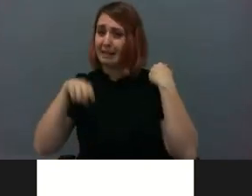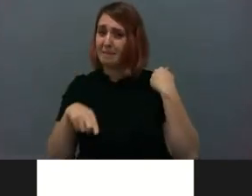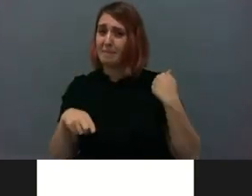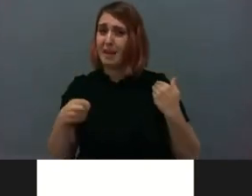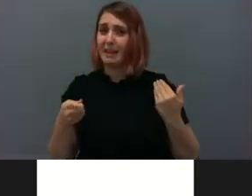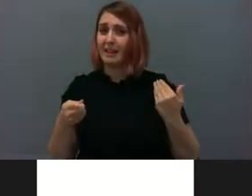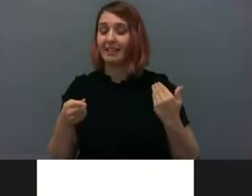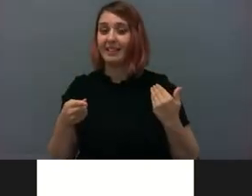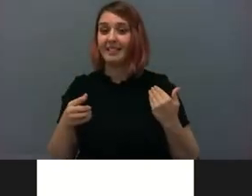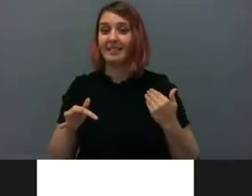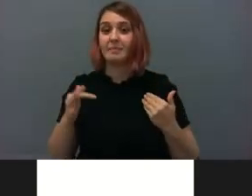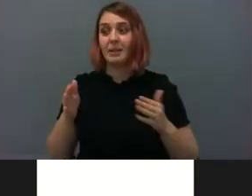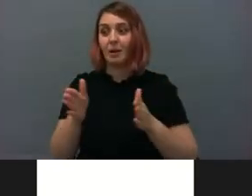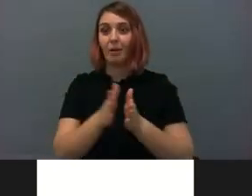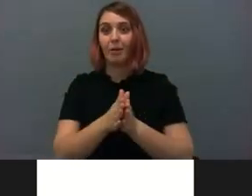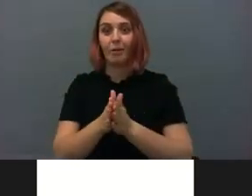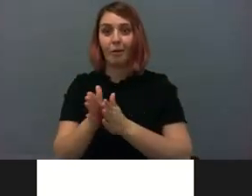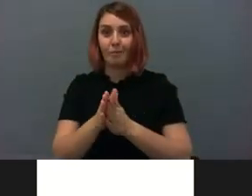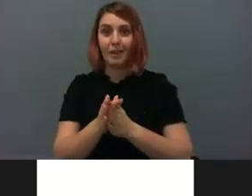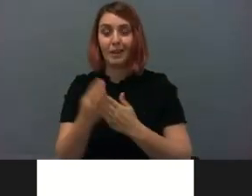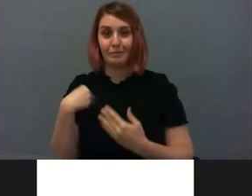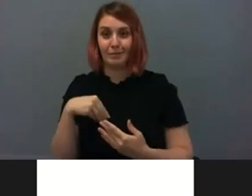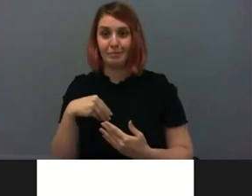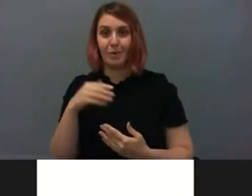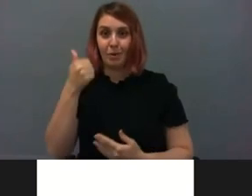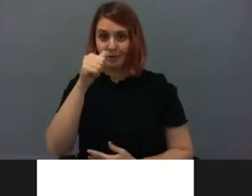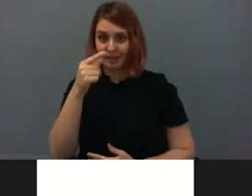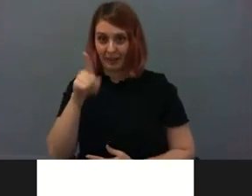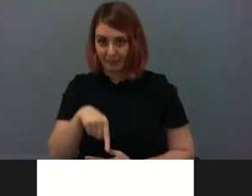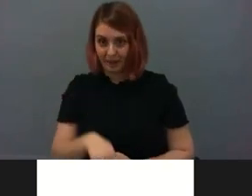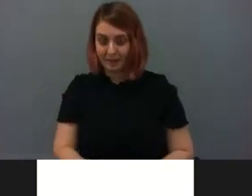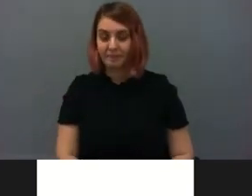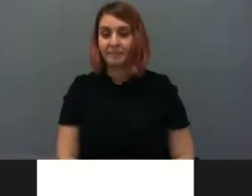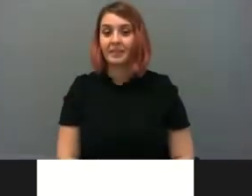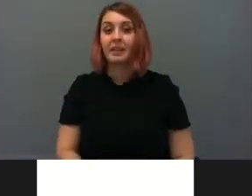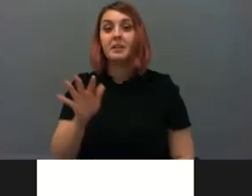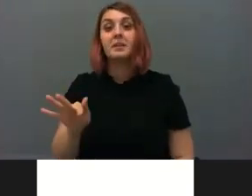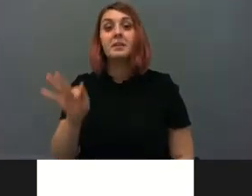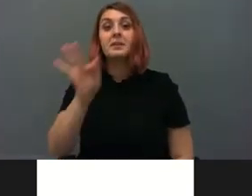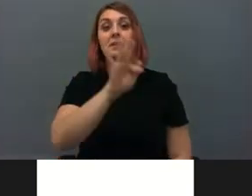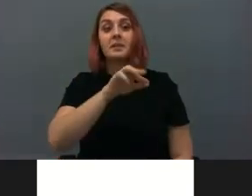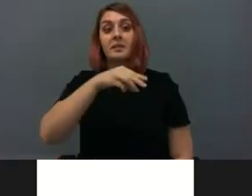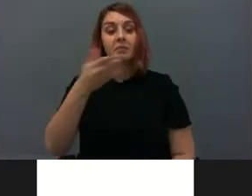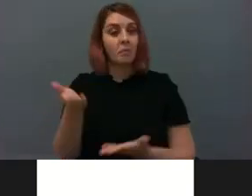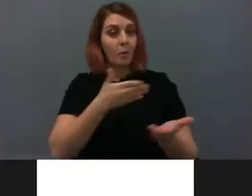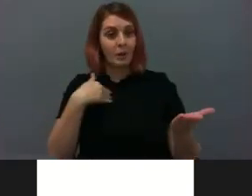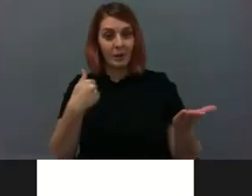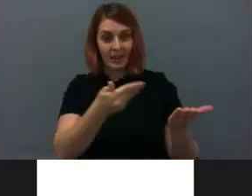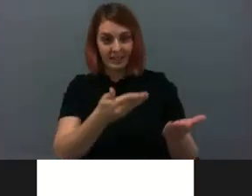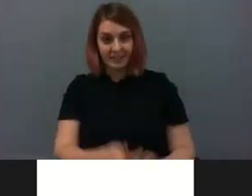y del resto de compañeros varones. Pues tú ya la palabra, adelante, Miguel